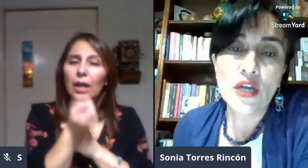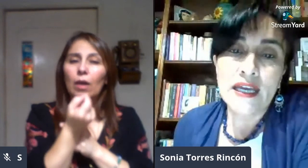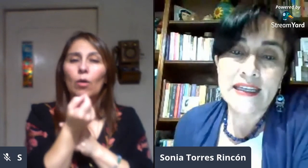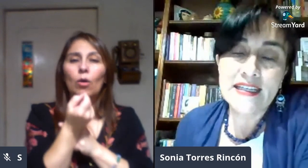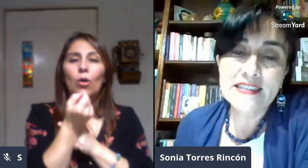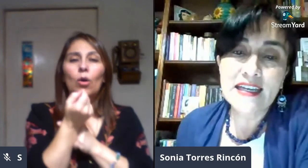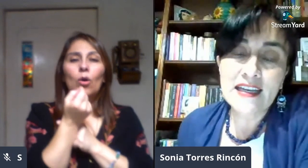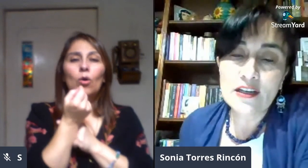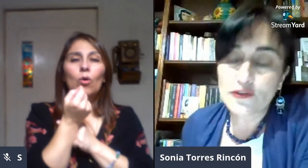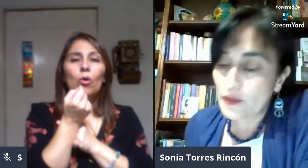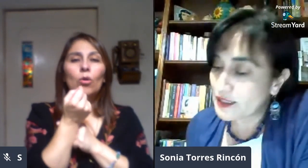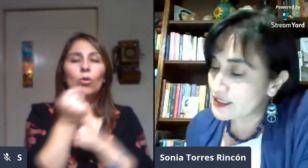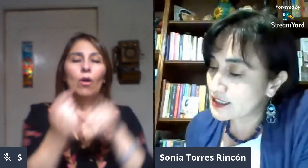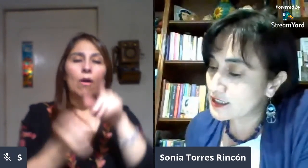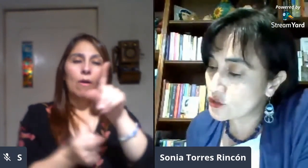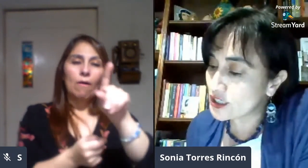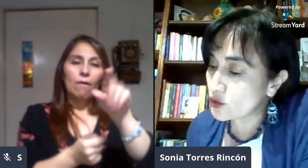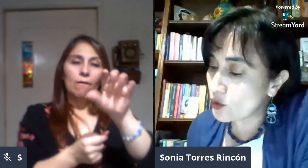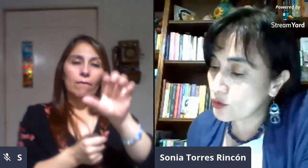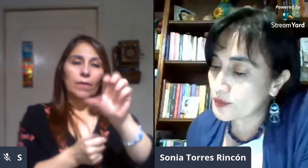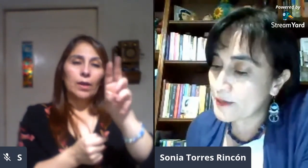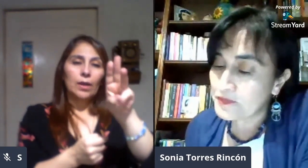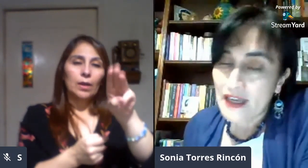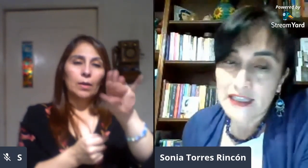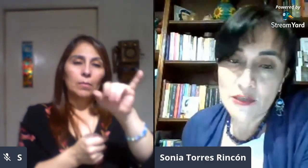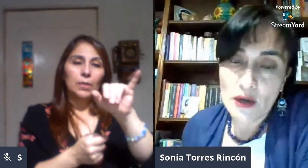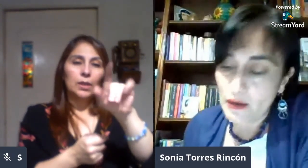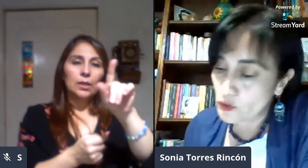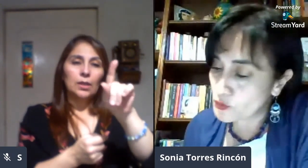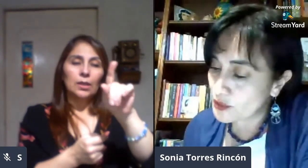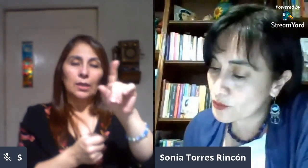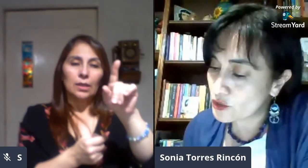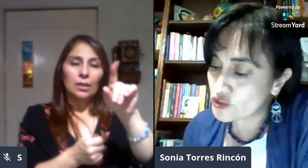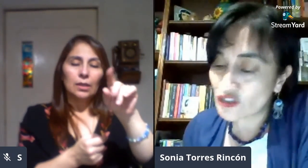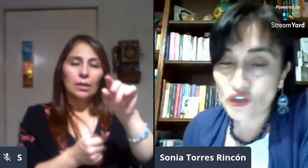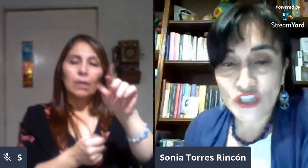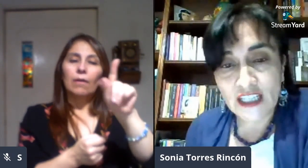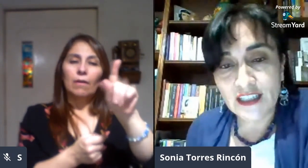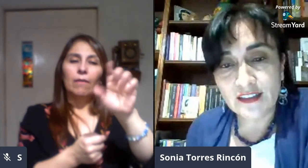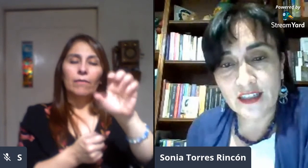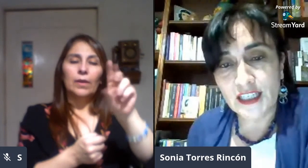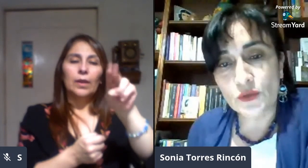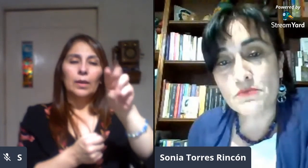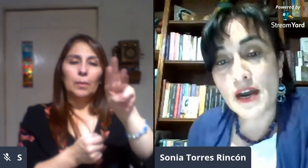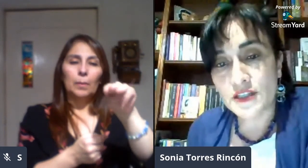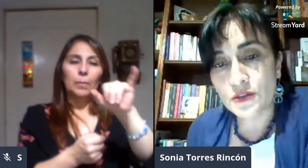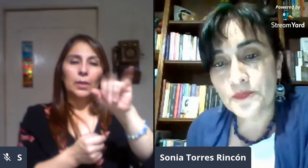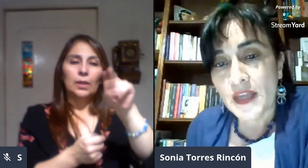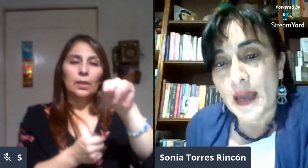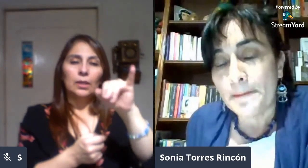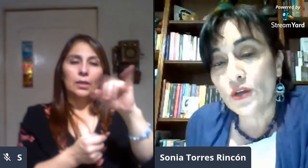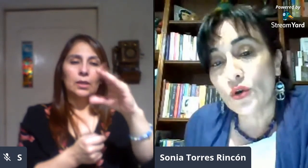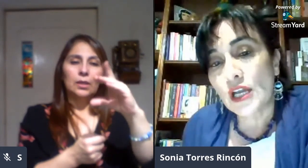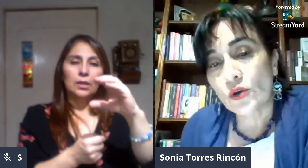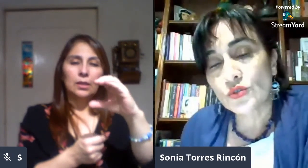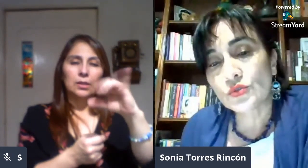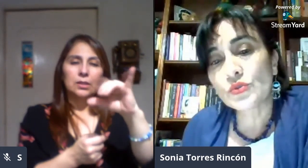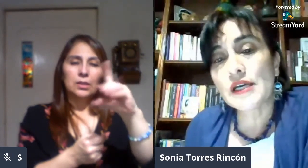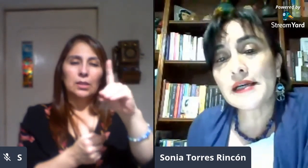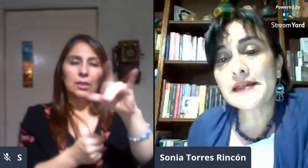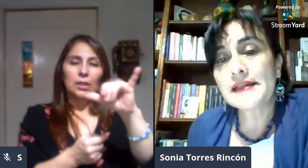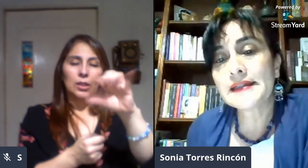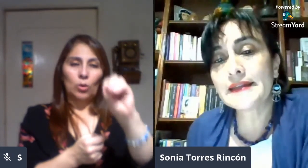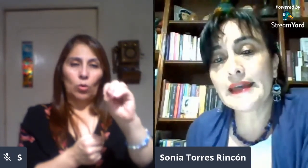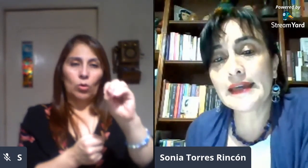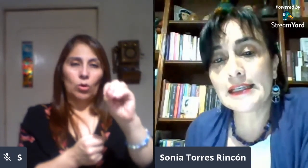feminicidios, ¿no? Y es que los feminicidios en Colombia llevábamos más o menos 130 entre enero y marzo, pero con la